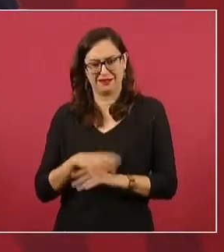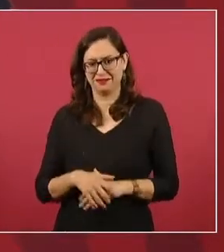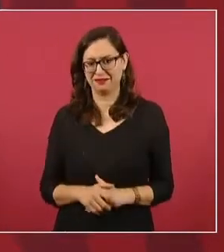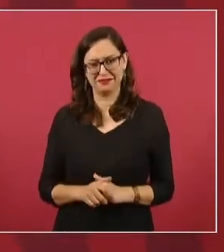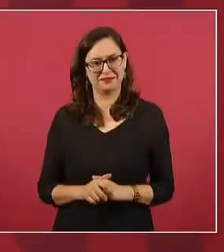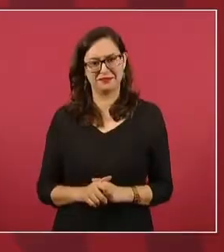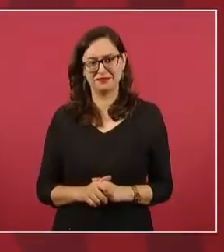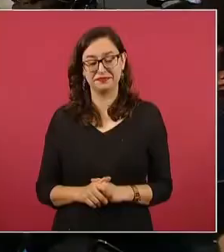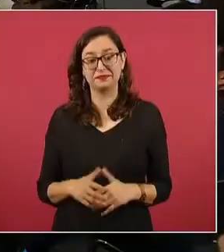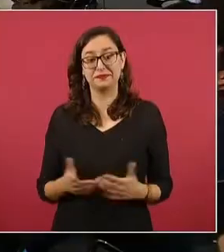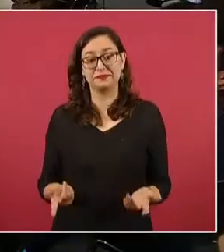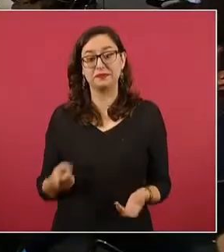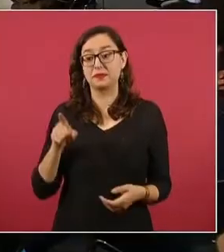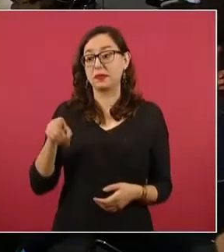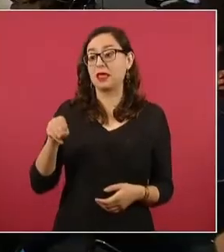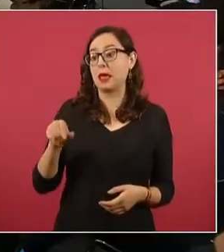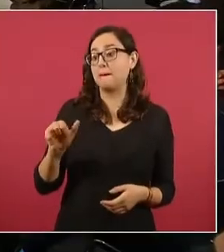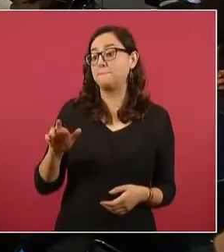como